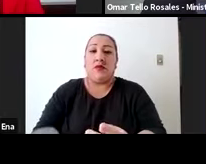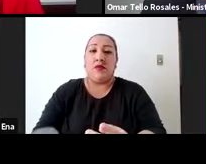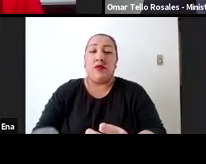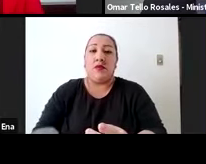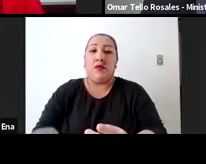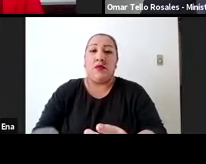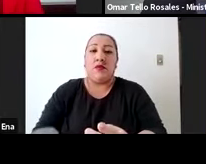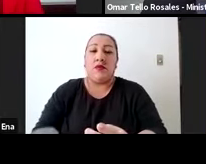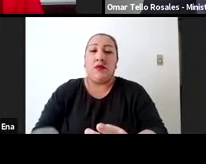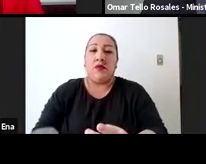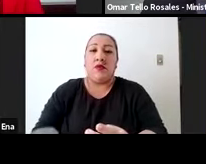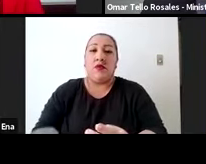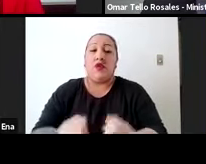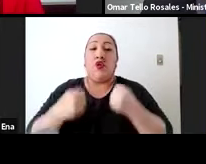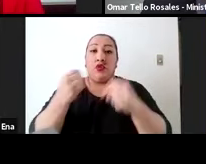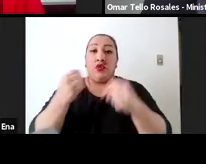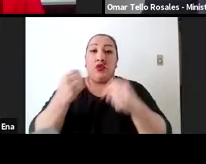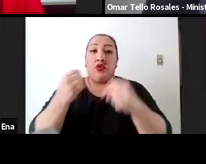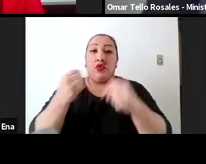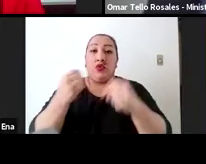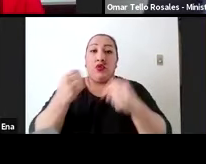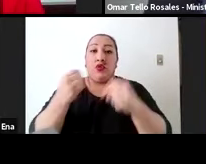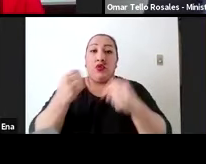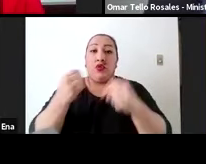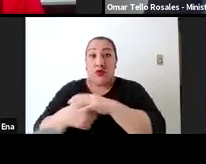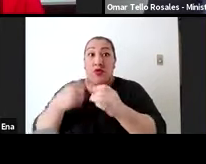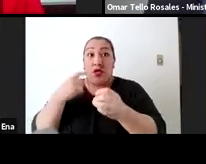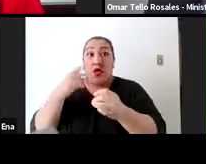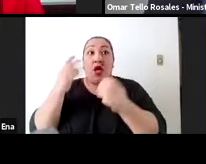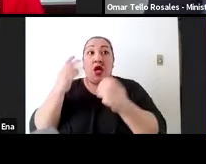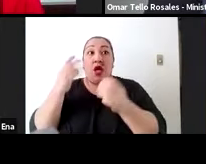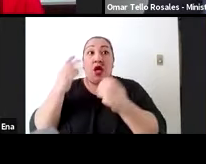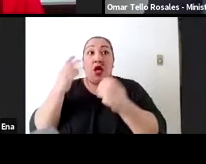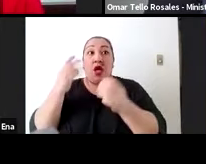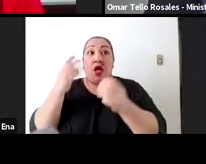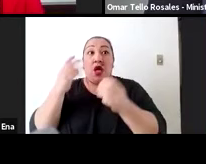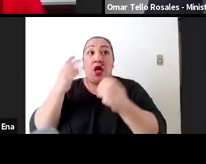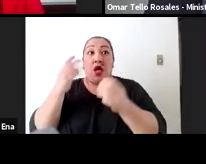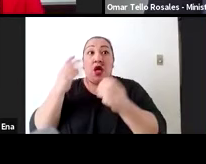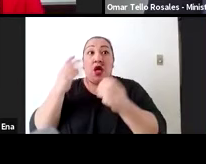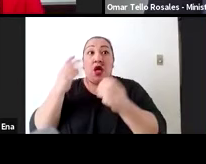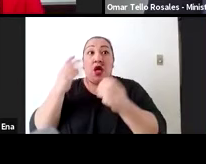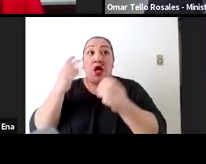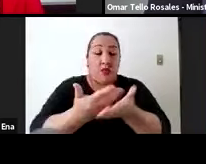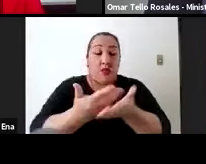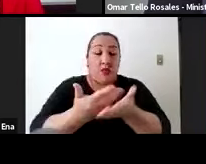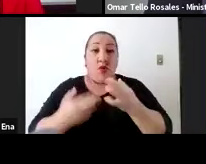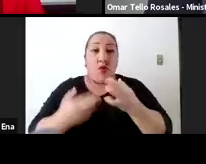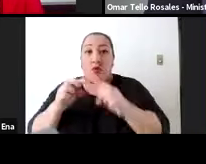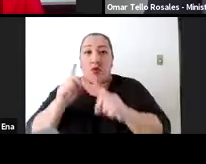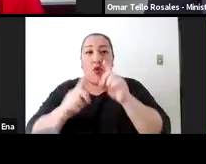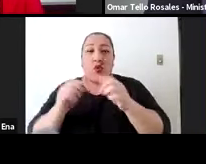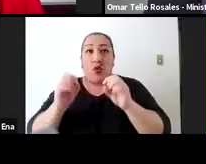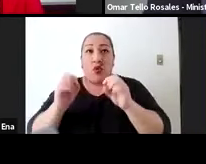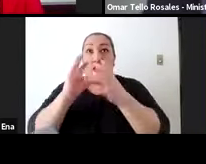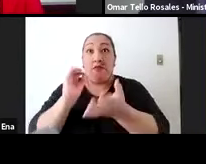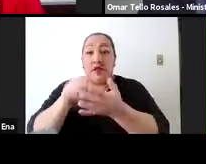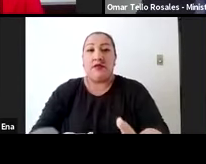una investigación y un documento que se van a hacer públicos en unos días más sobre la interoperabilidad